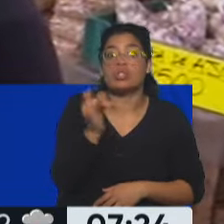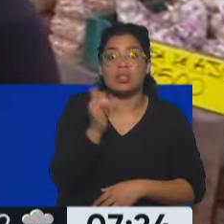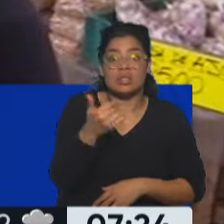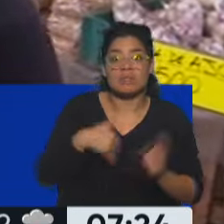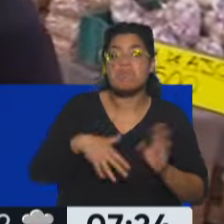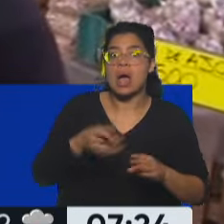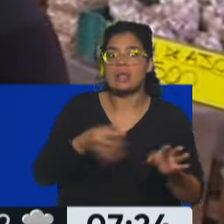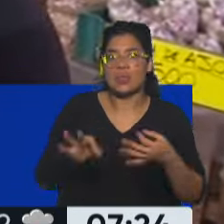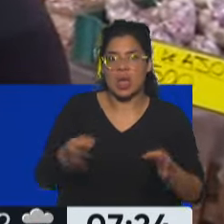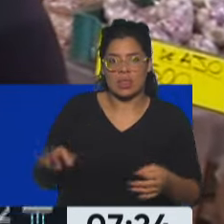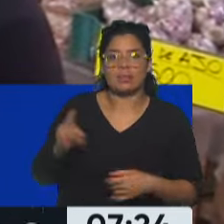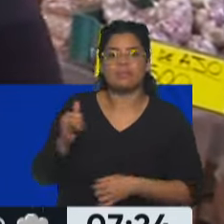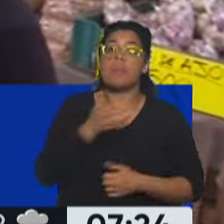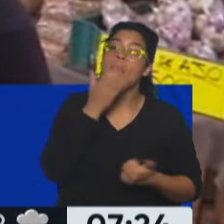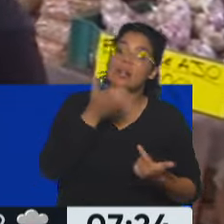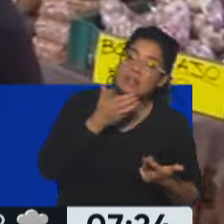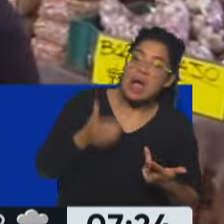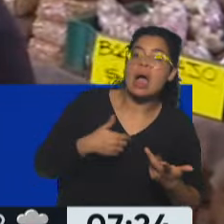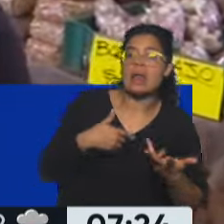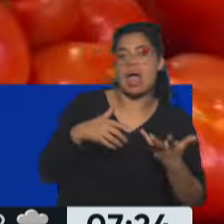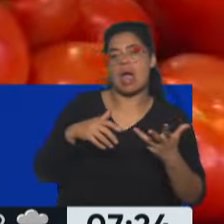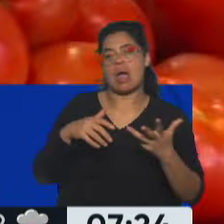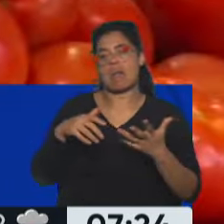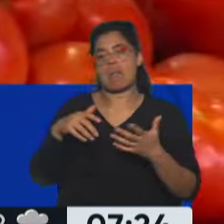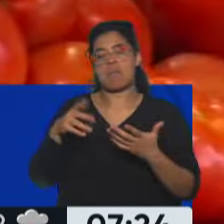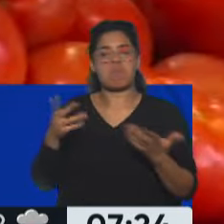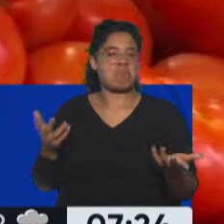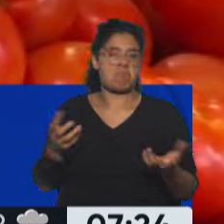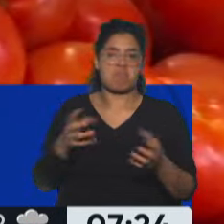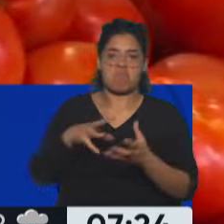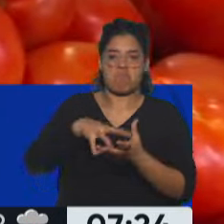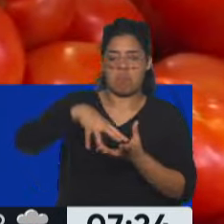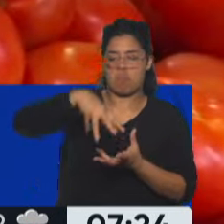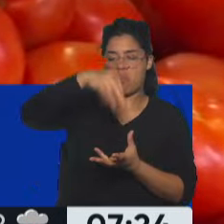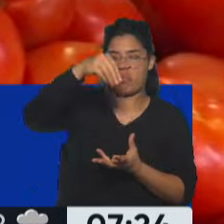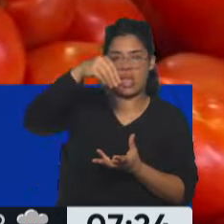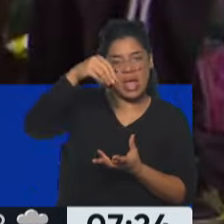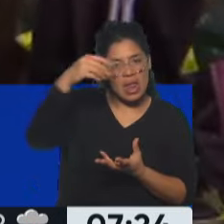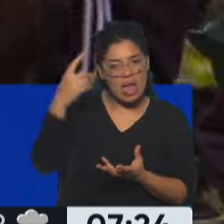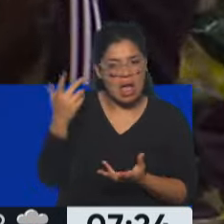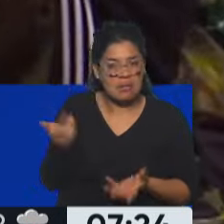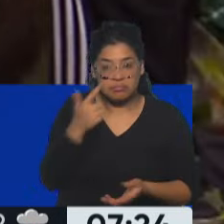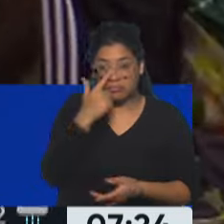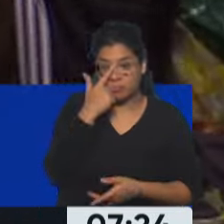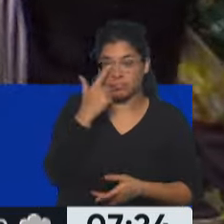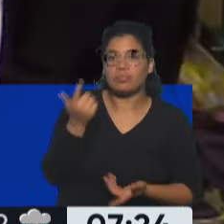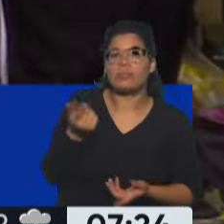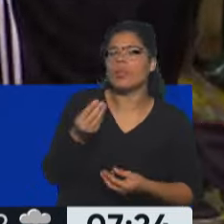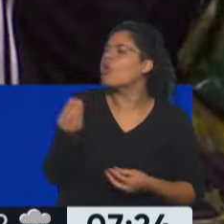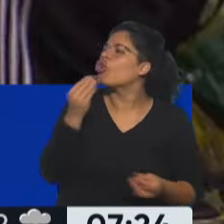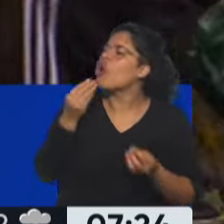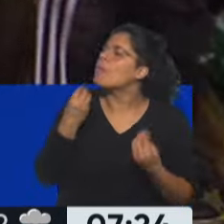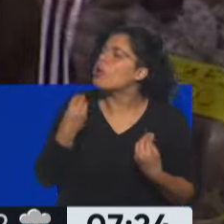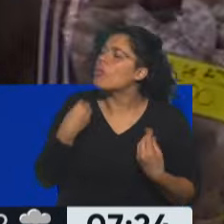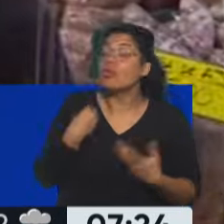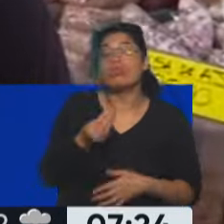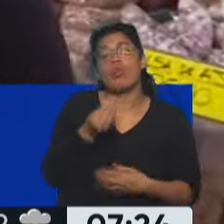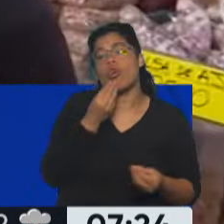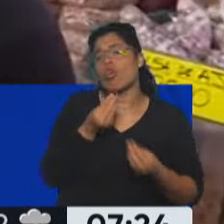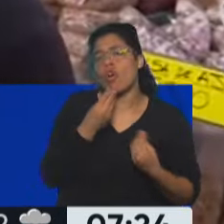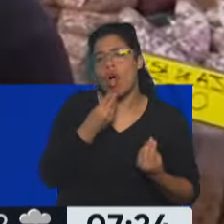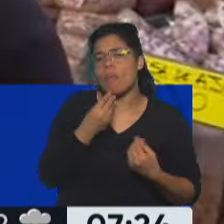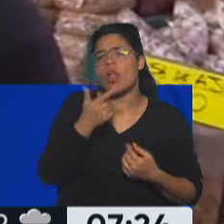¿Manzana? Manzana, pera, sí. ¿Qué se hace con eso? No, y se la come con dulce